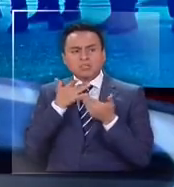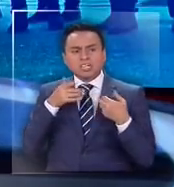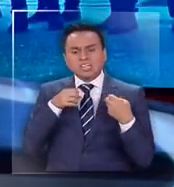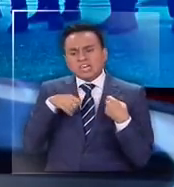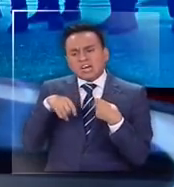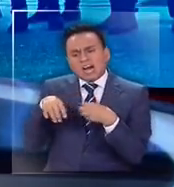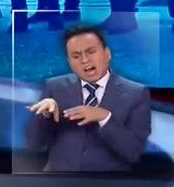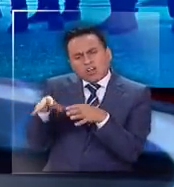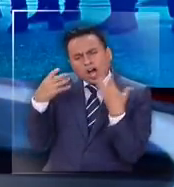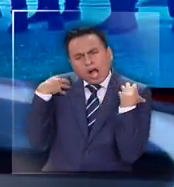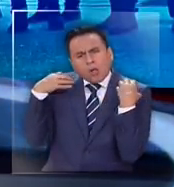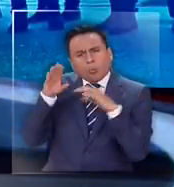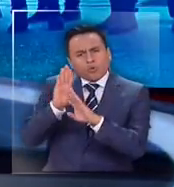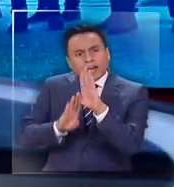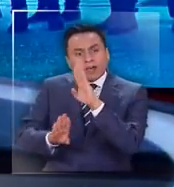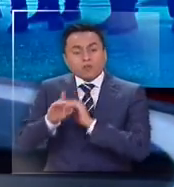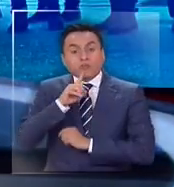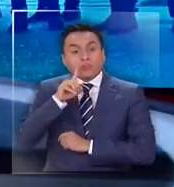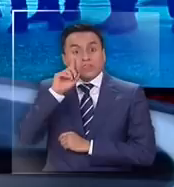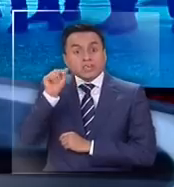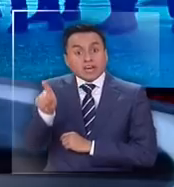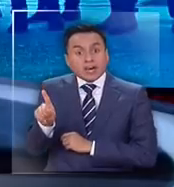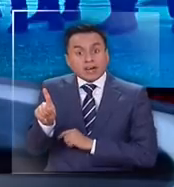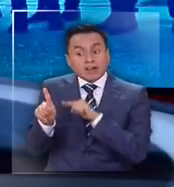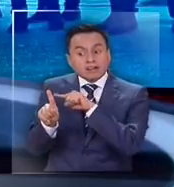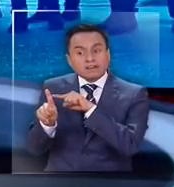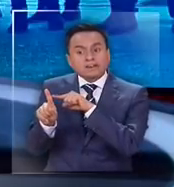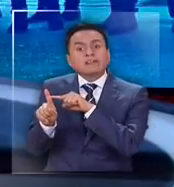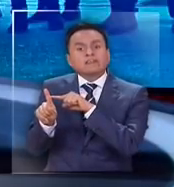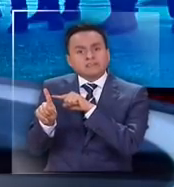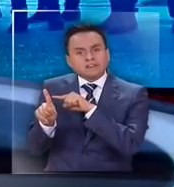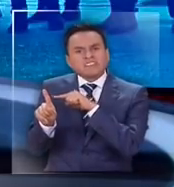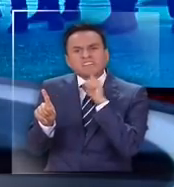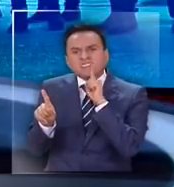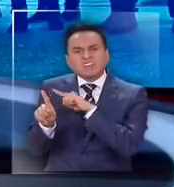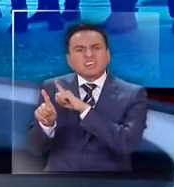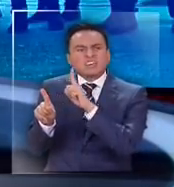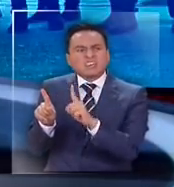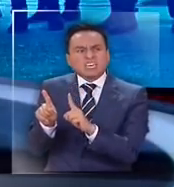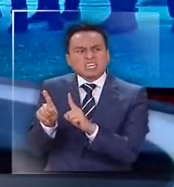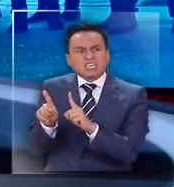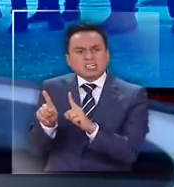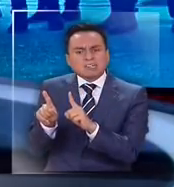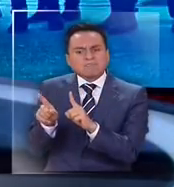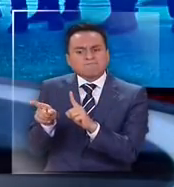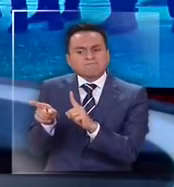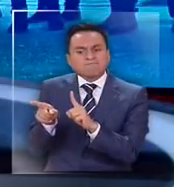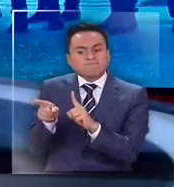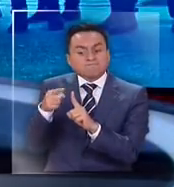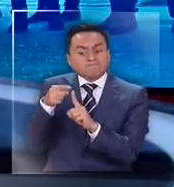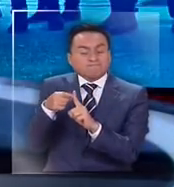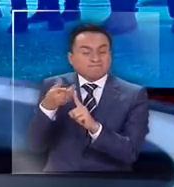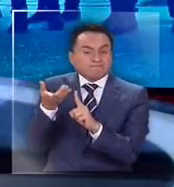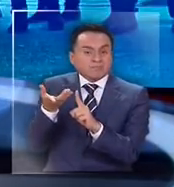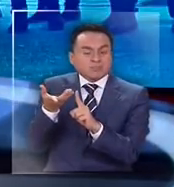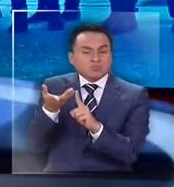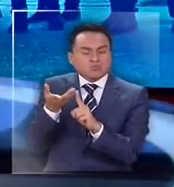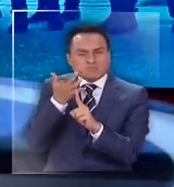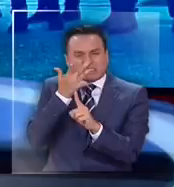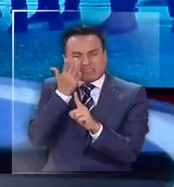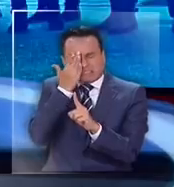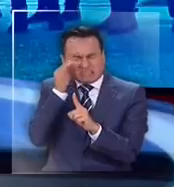al cuidado de esta tía, cayendo en manos, ¿quién sería de manos indirectamente de quién sería finalmente su